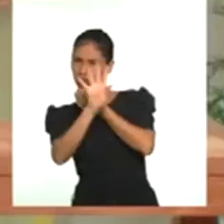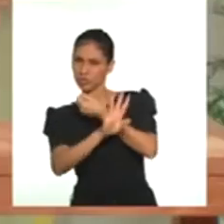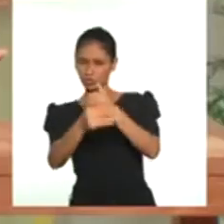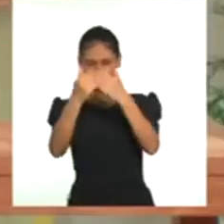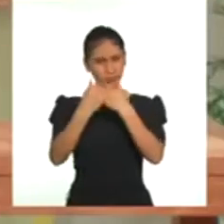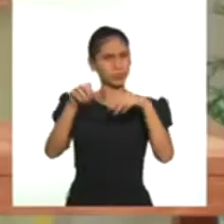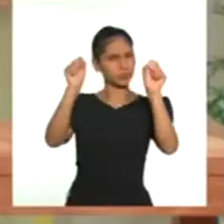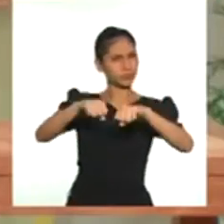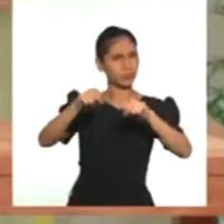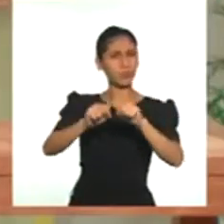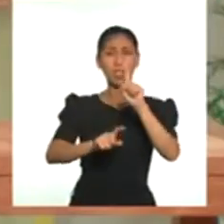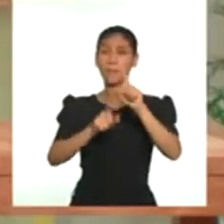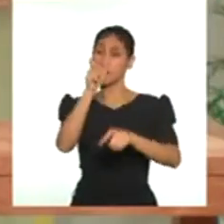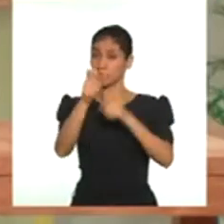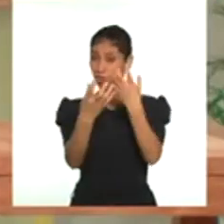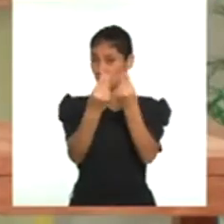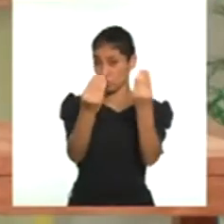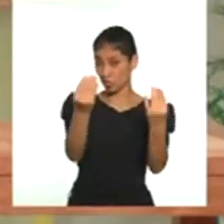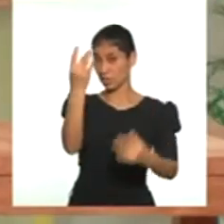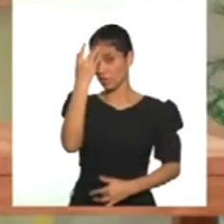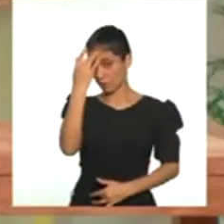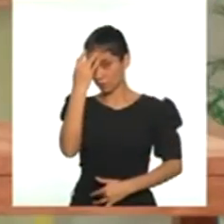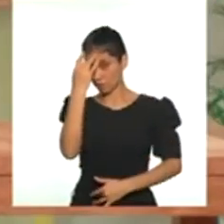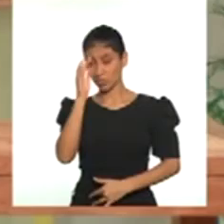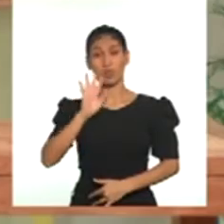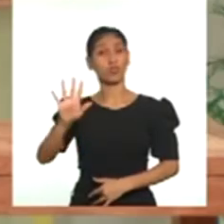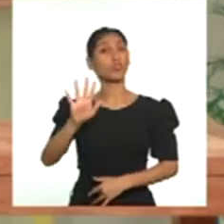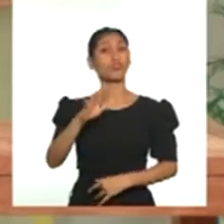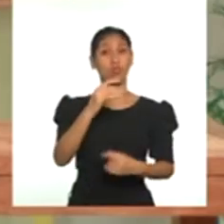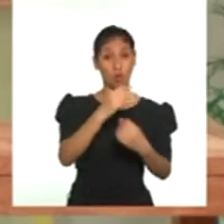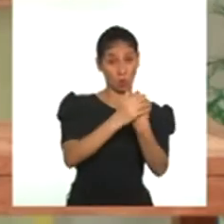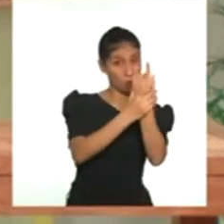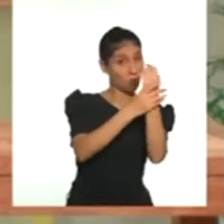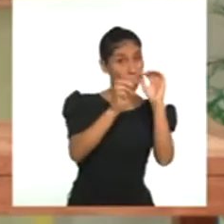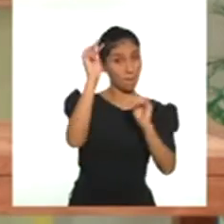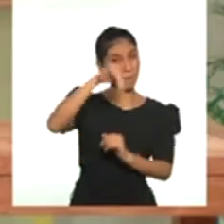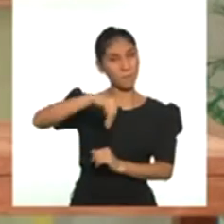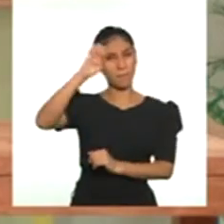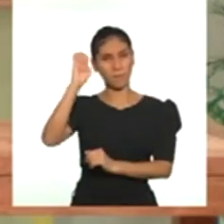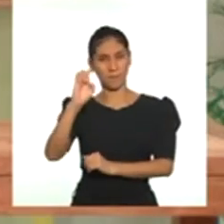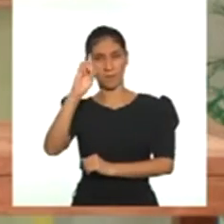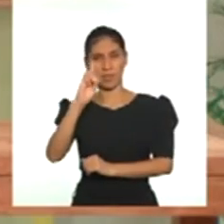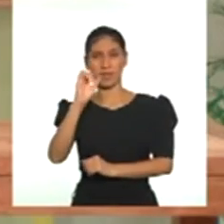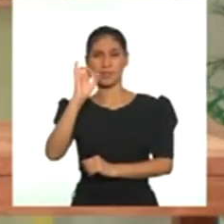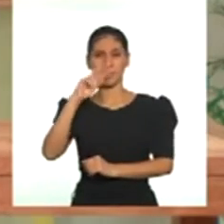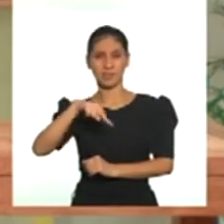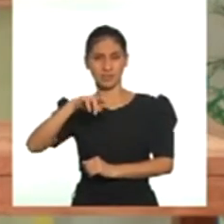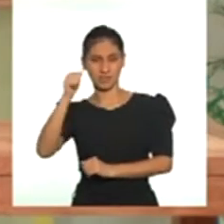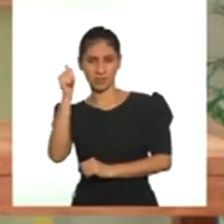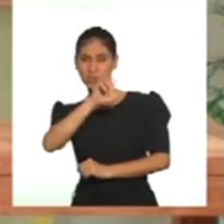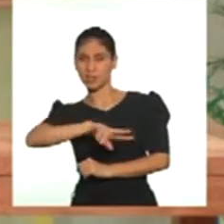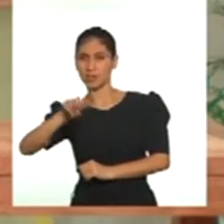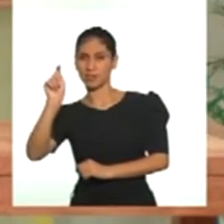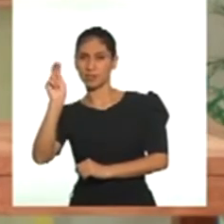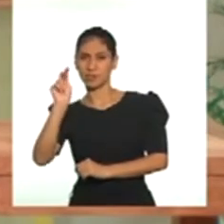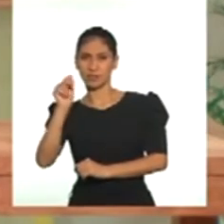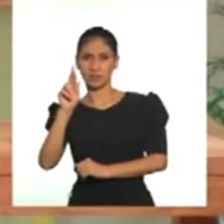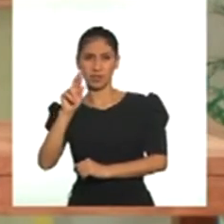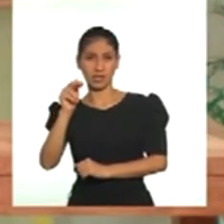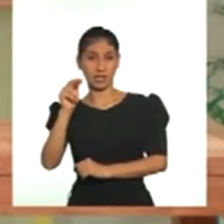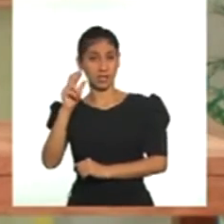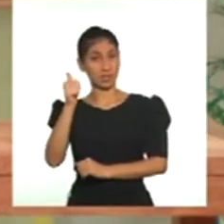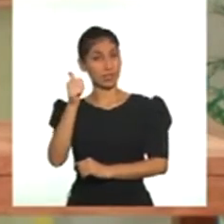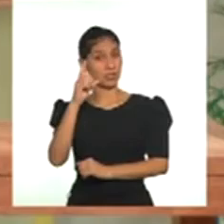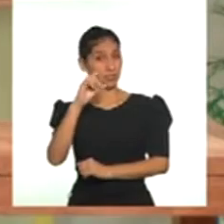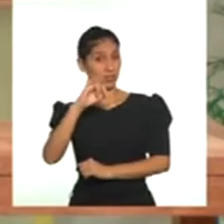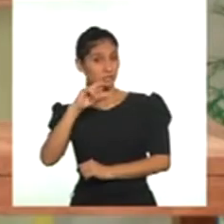reconocida. ¡Claro! Hay muchas enfermas y enfermos que con la medicina tradicional debidamente utilizada y junto a la atención del médico